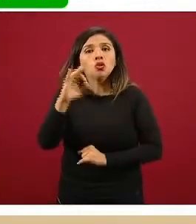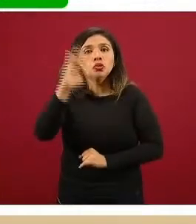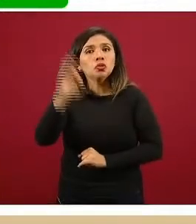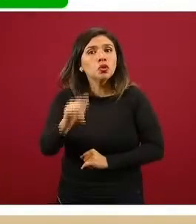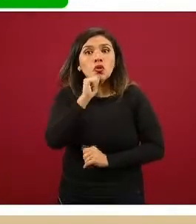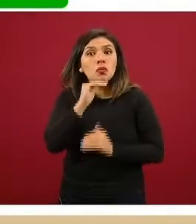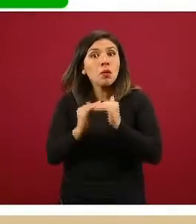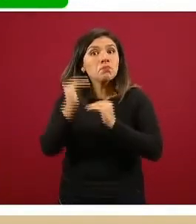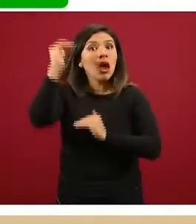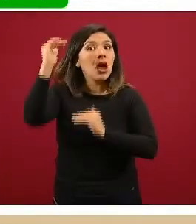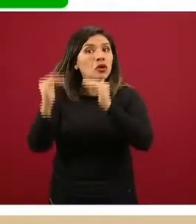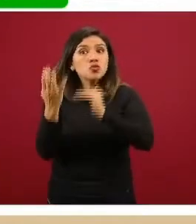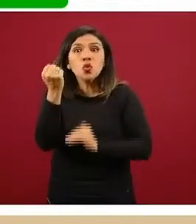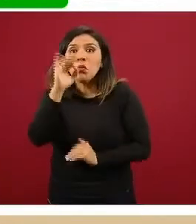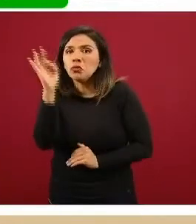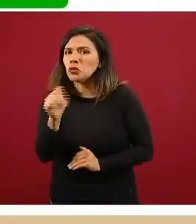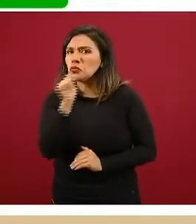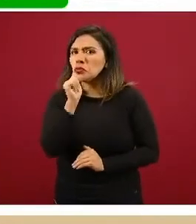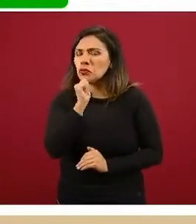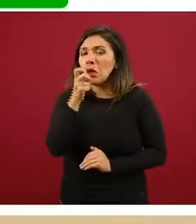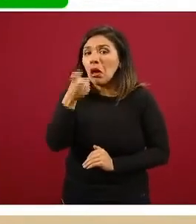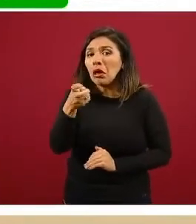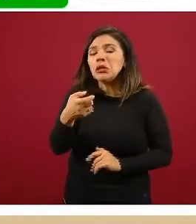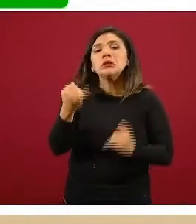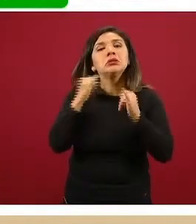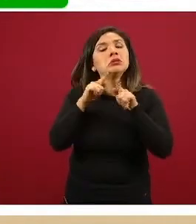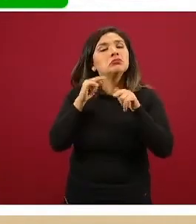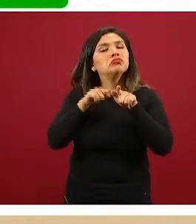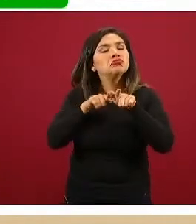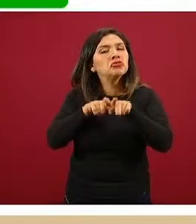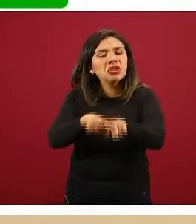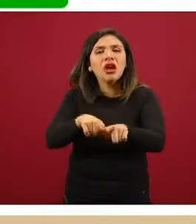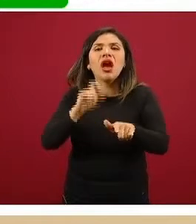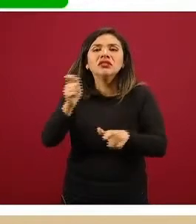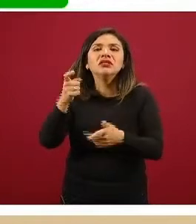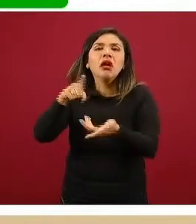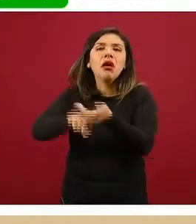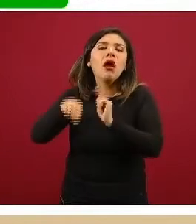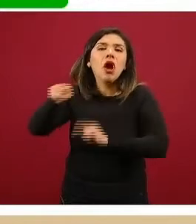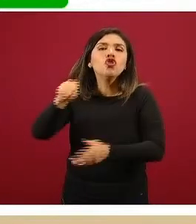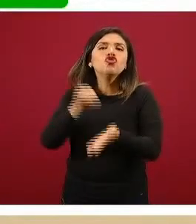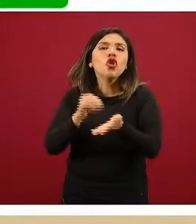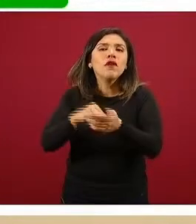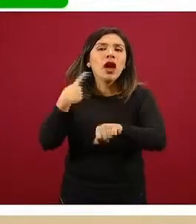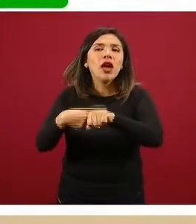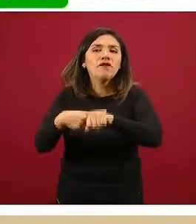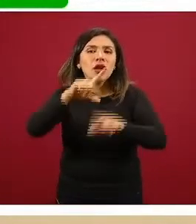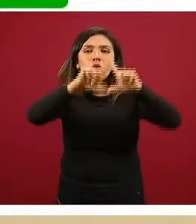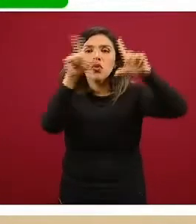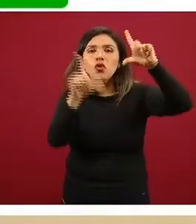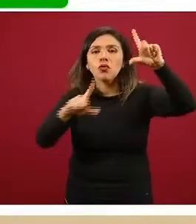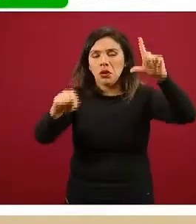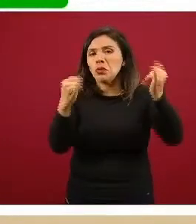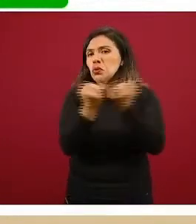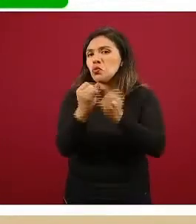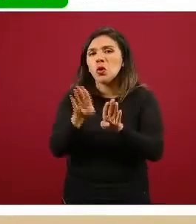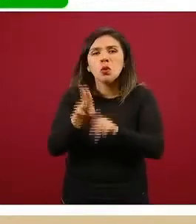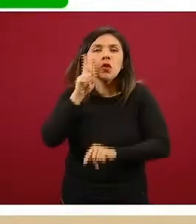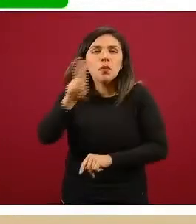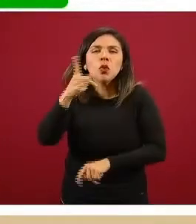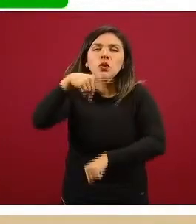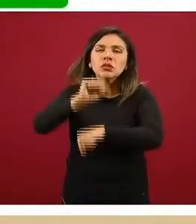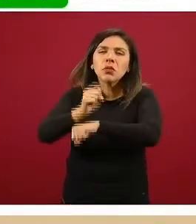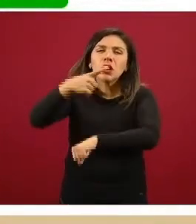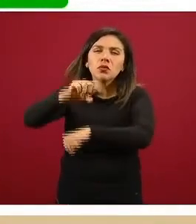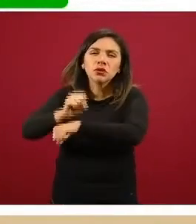incrementar a un 9% y continúa representando la epidemia activa de México, que también, como hemos visto semana con